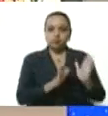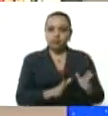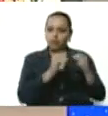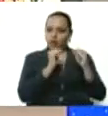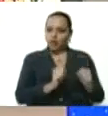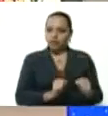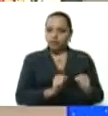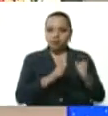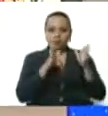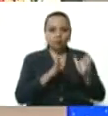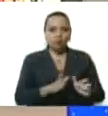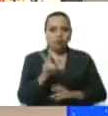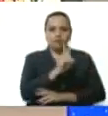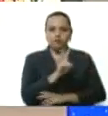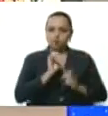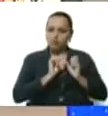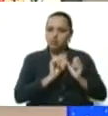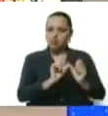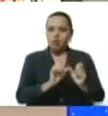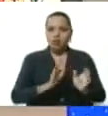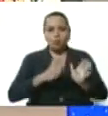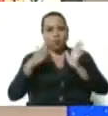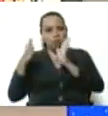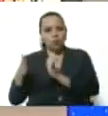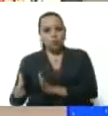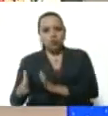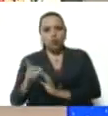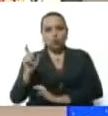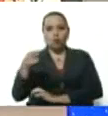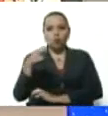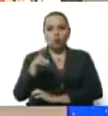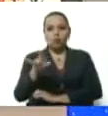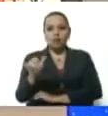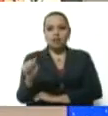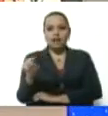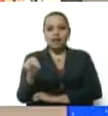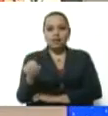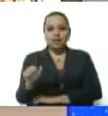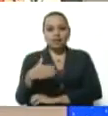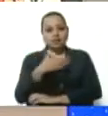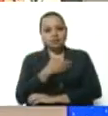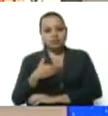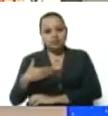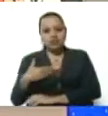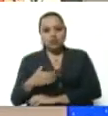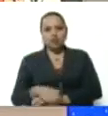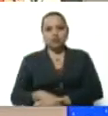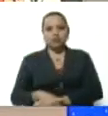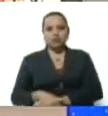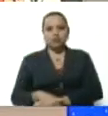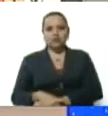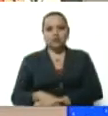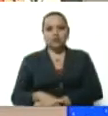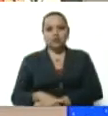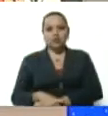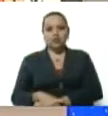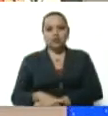la posición de Venezuela y por otro lado Guyana insiste en su absurda e